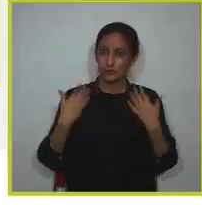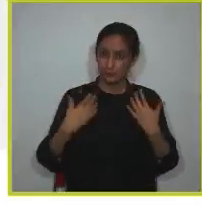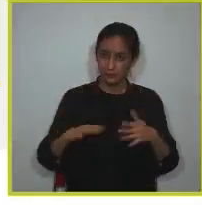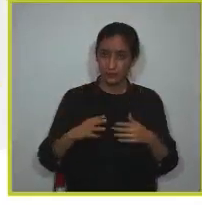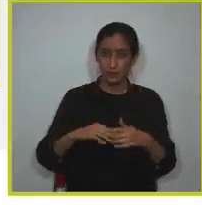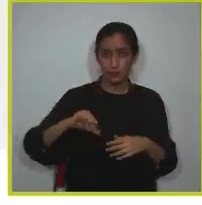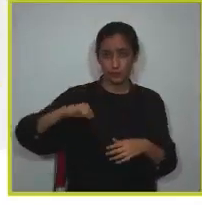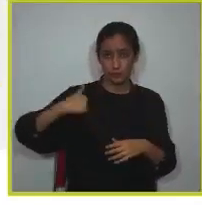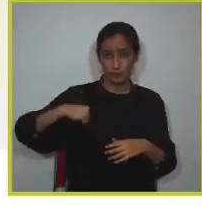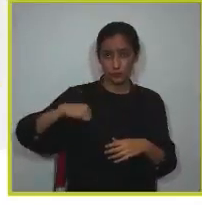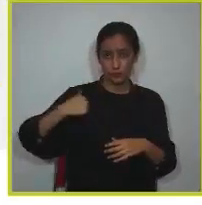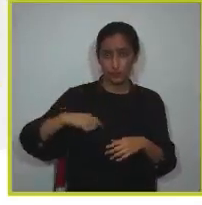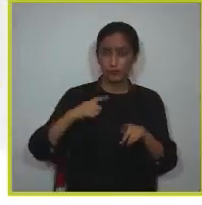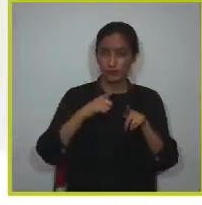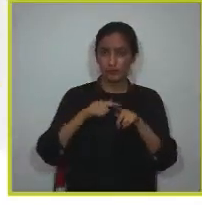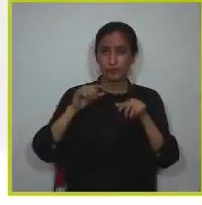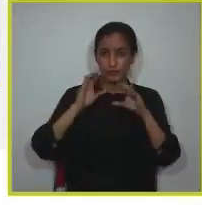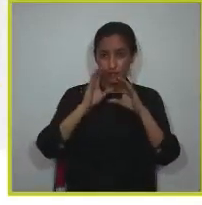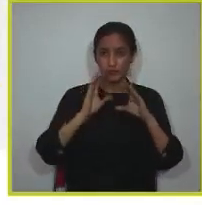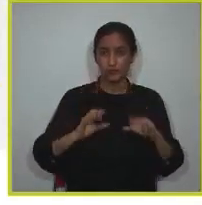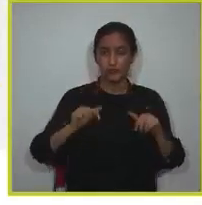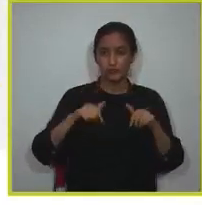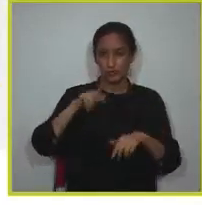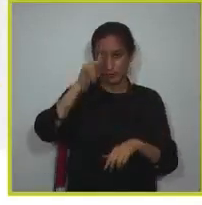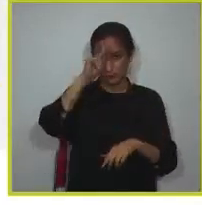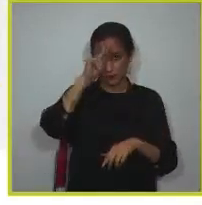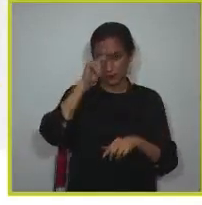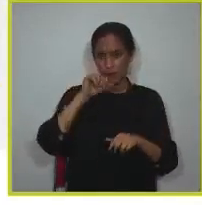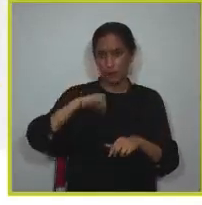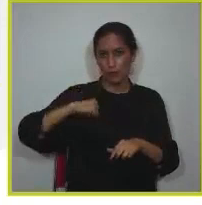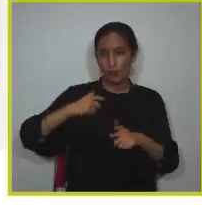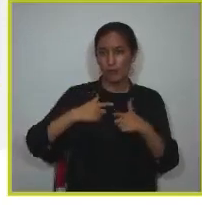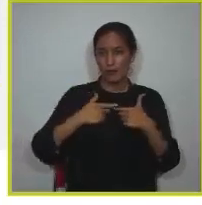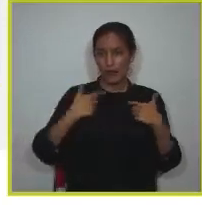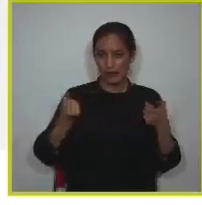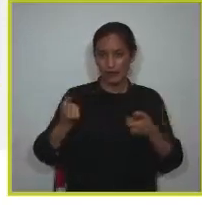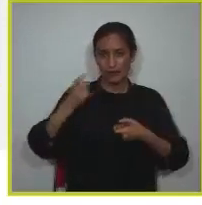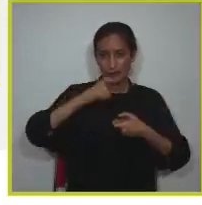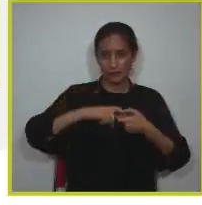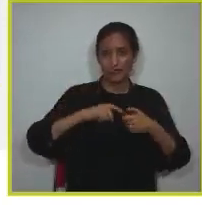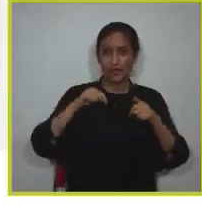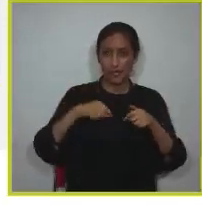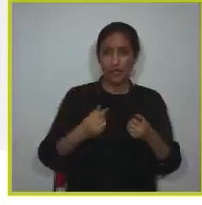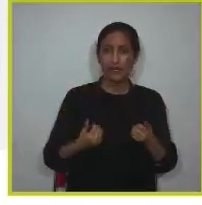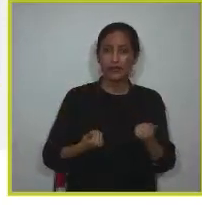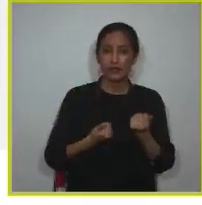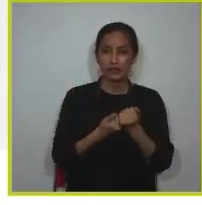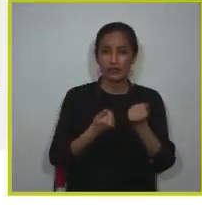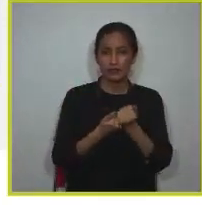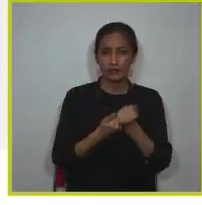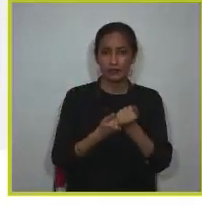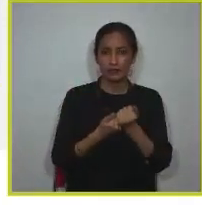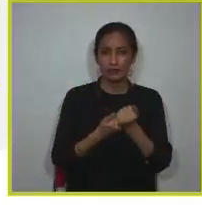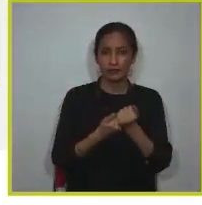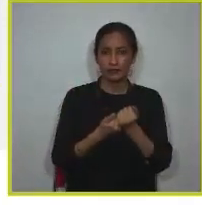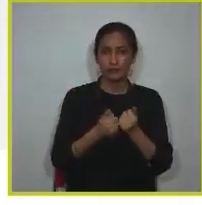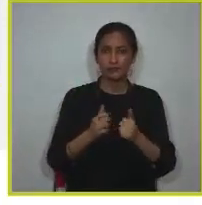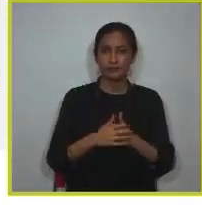además son municipalidades de las principales ciudades del país las municipalidades más grandes que ya se sumaron a a esta iniciativa